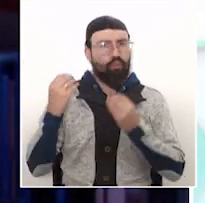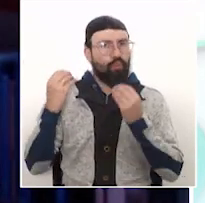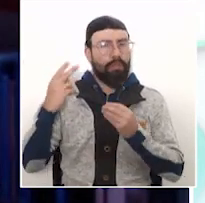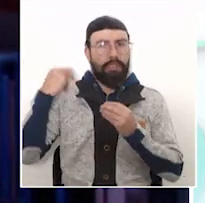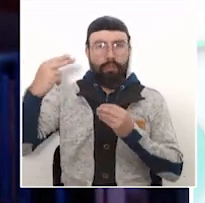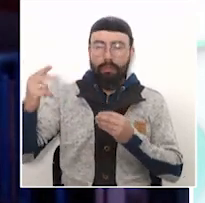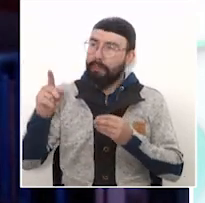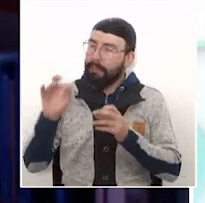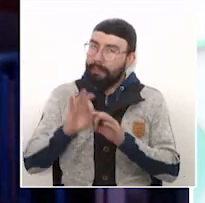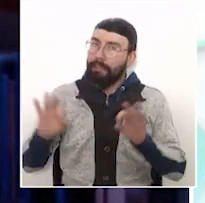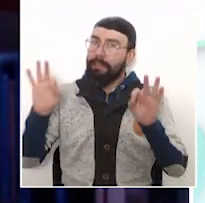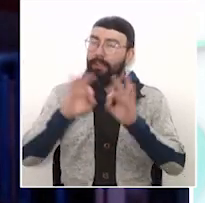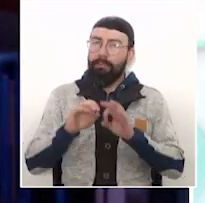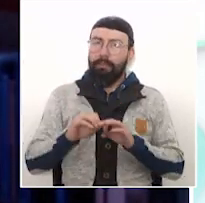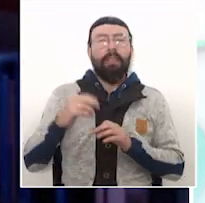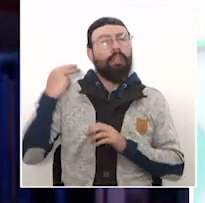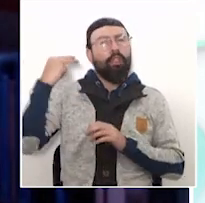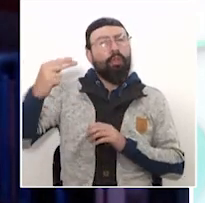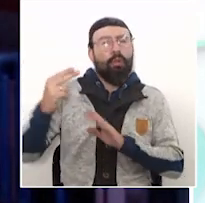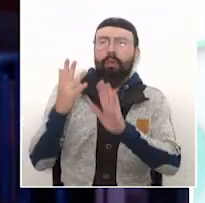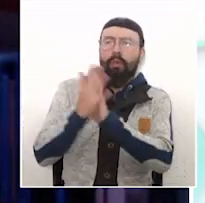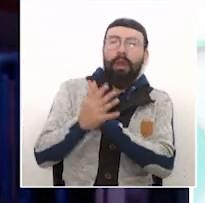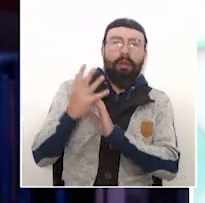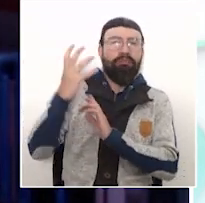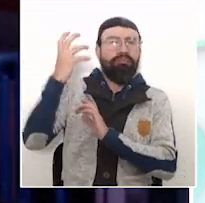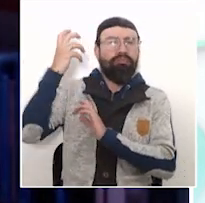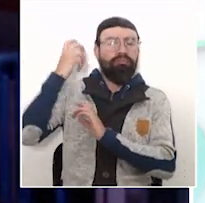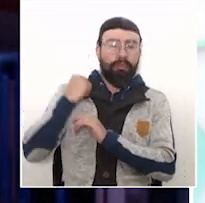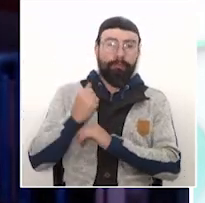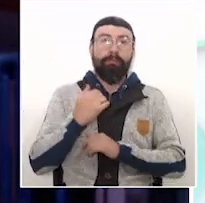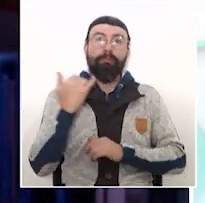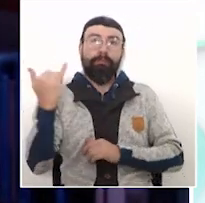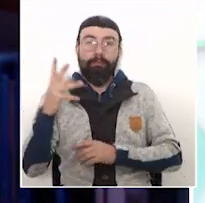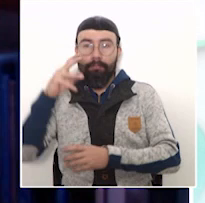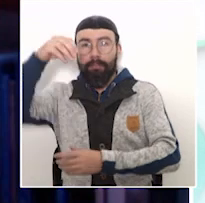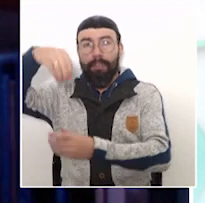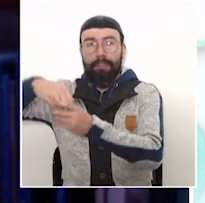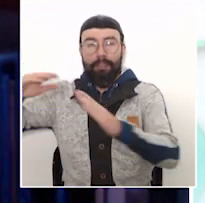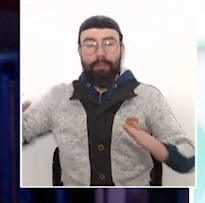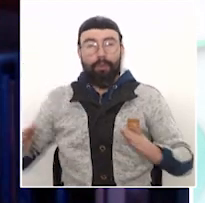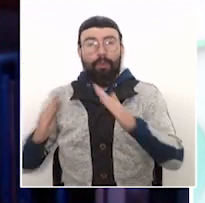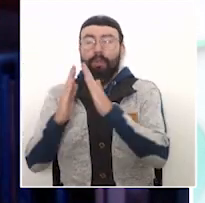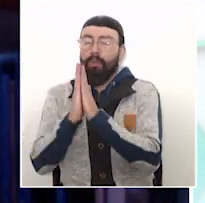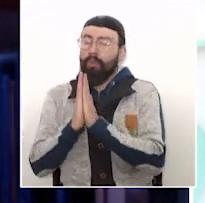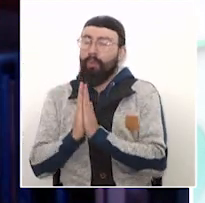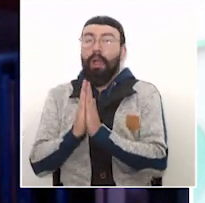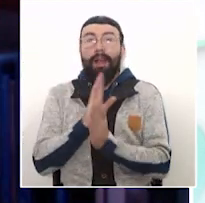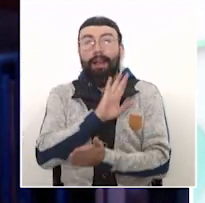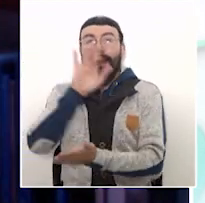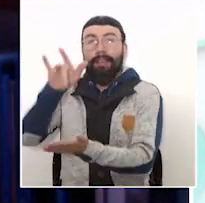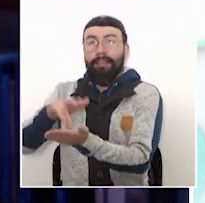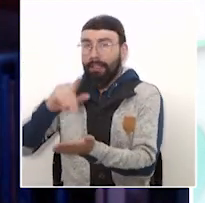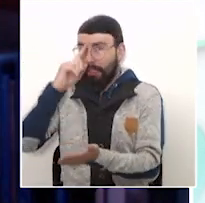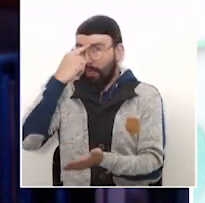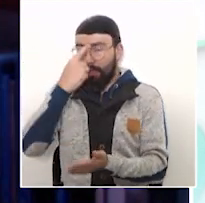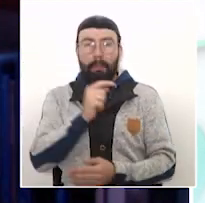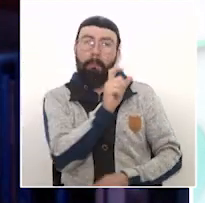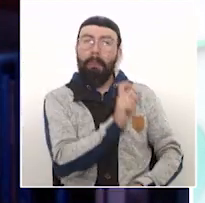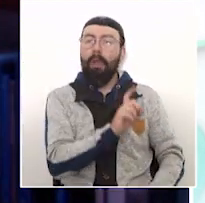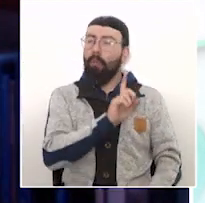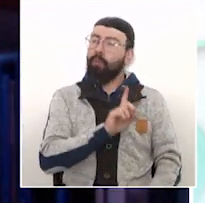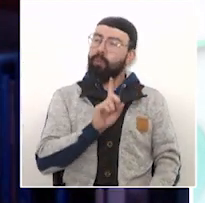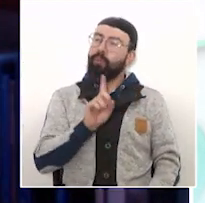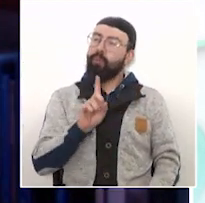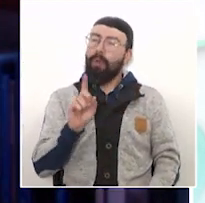le cuenta la historia que hace muchos años llegó a un monasterio en la India una persona que fue a visitar a un